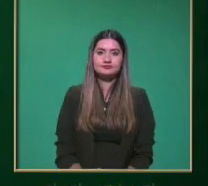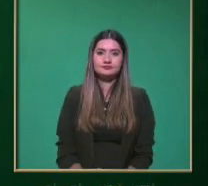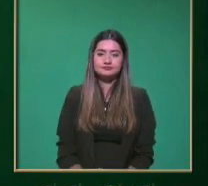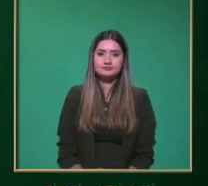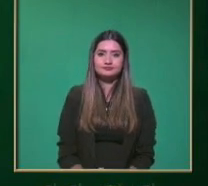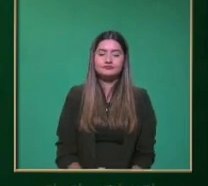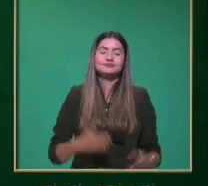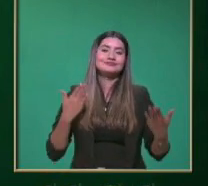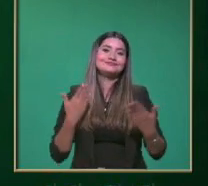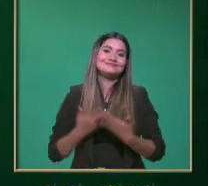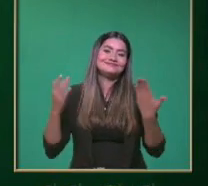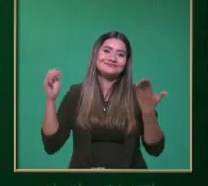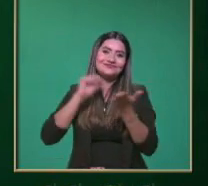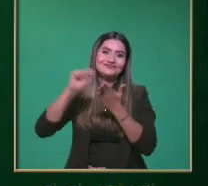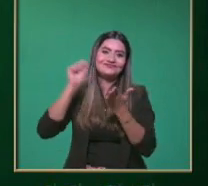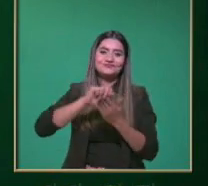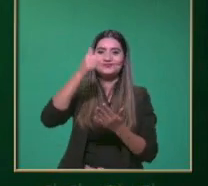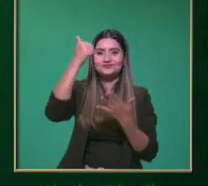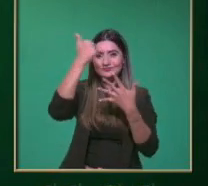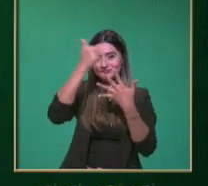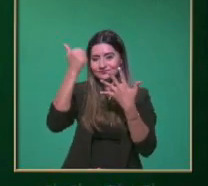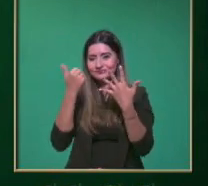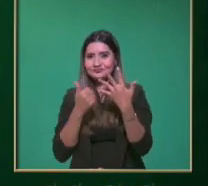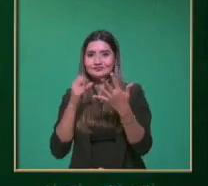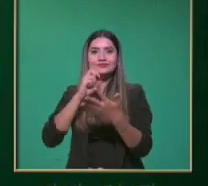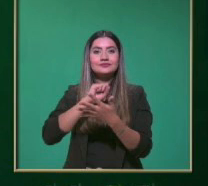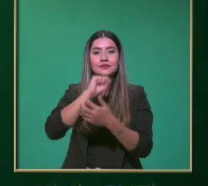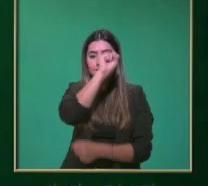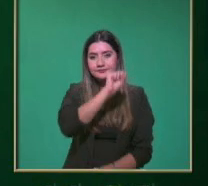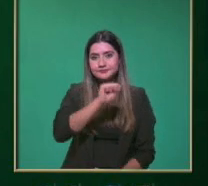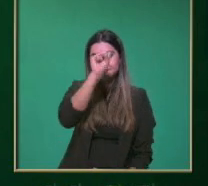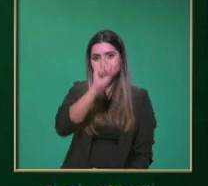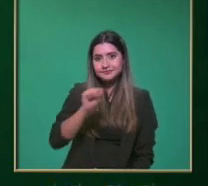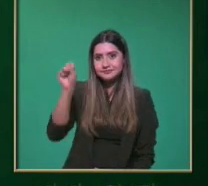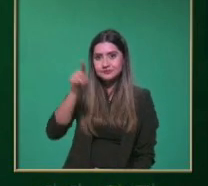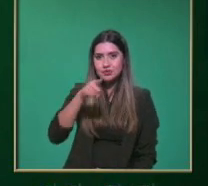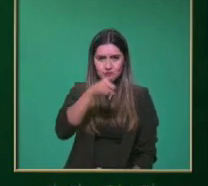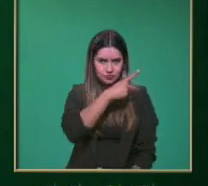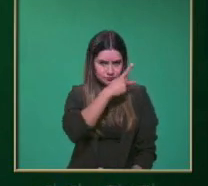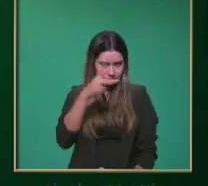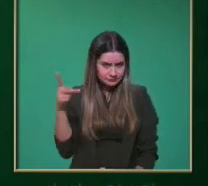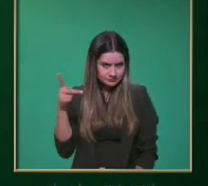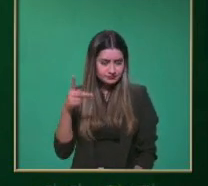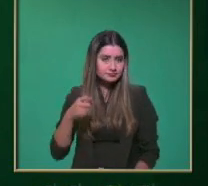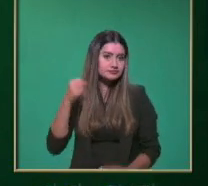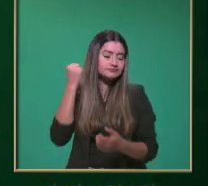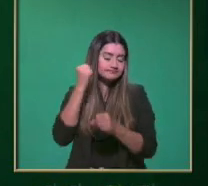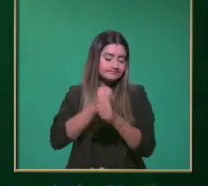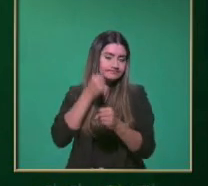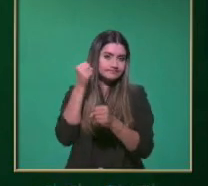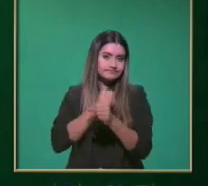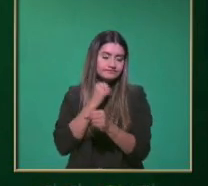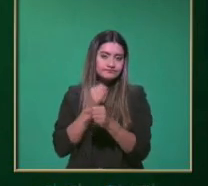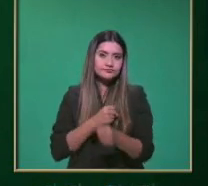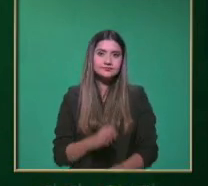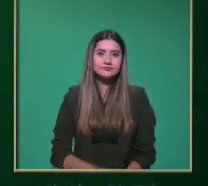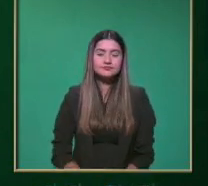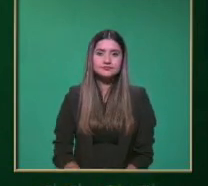vas a escribir cada una de estas sílabas para que tú repases, pero no nada más se trata